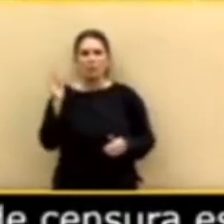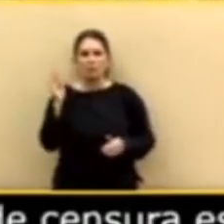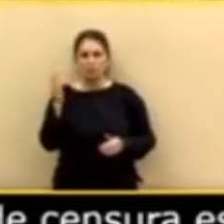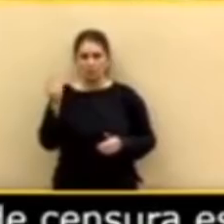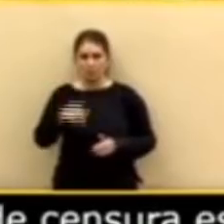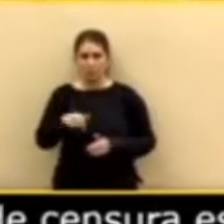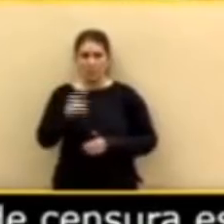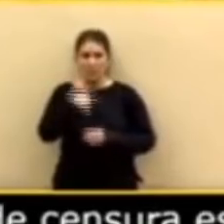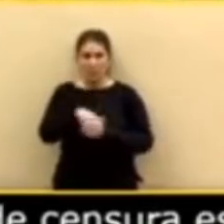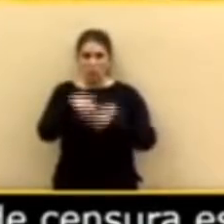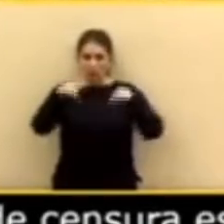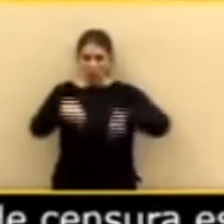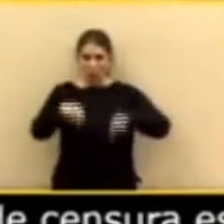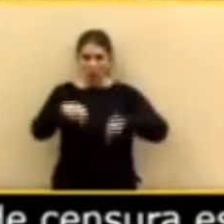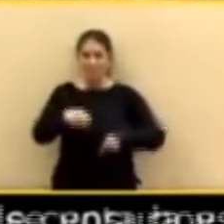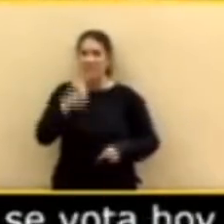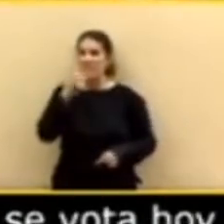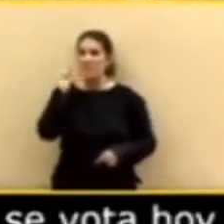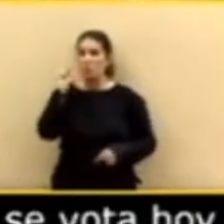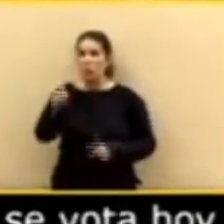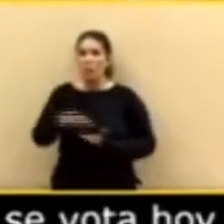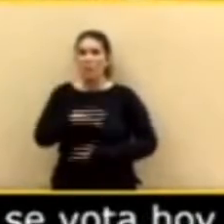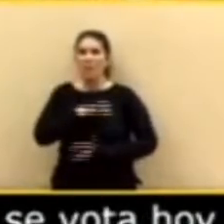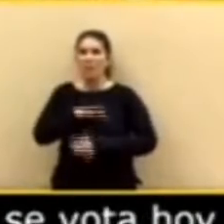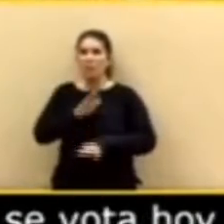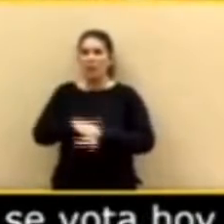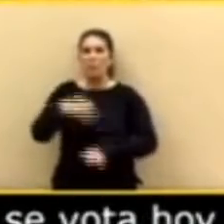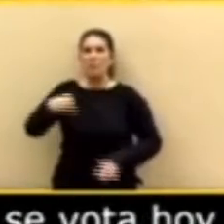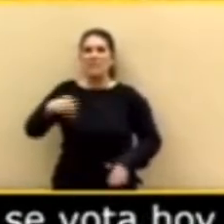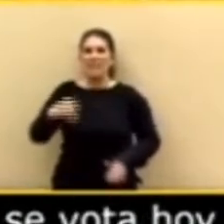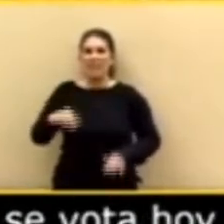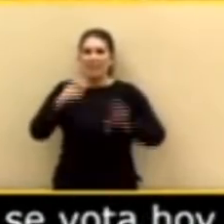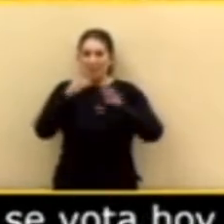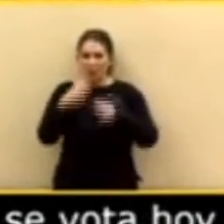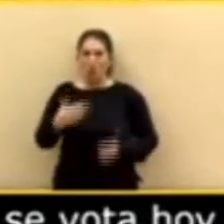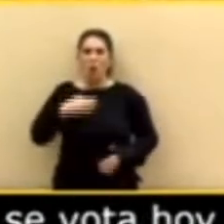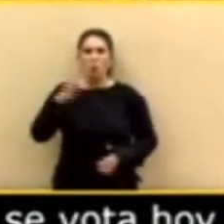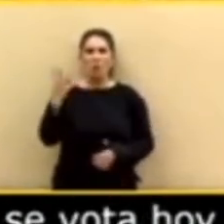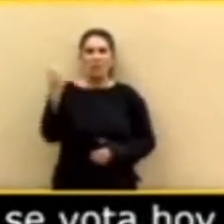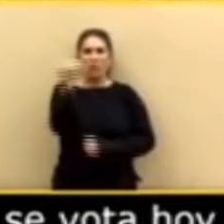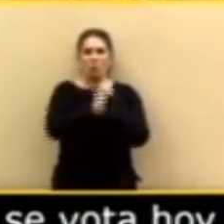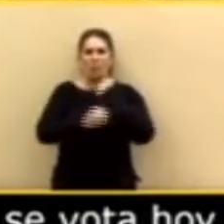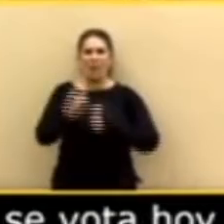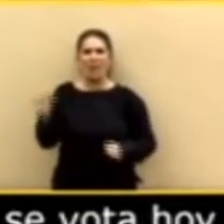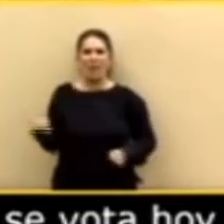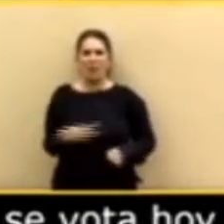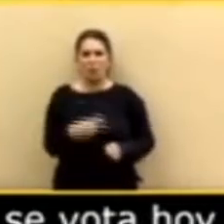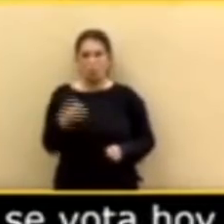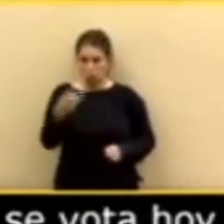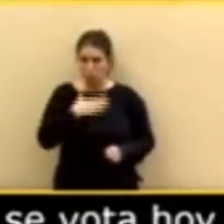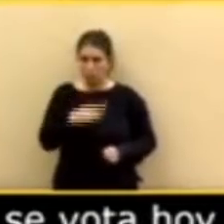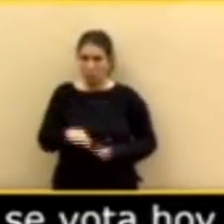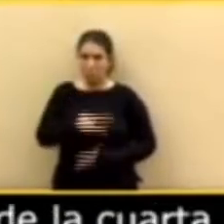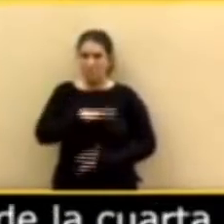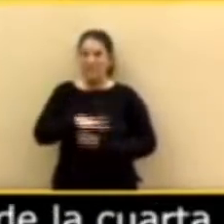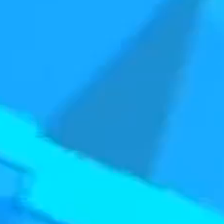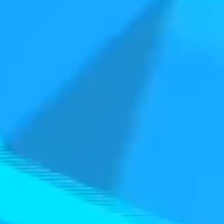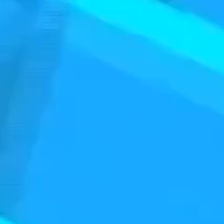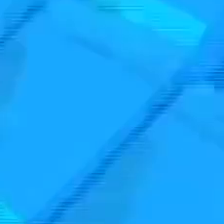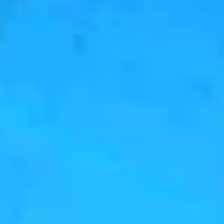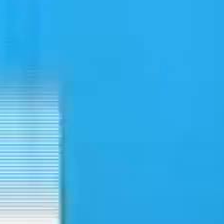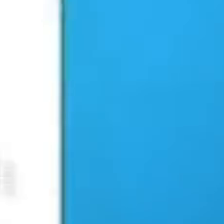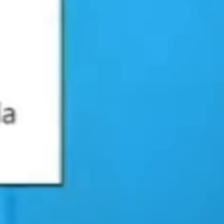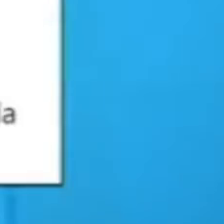contigo. Aquí se ha cocinado algo, a lo mejor nosotros que somos nuevos en esto no nos enteramos, pero yo estoy de acuerdo contigo, Víctor, un teatro, en que esto